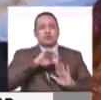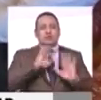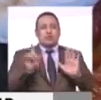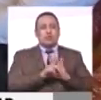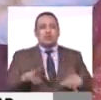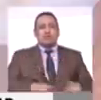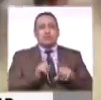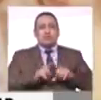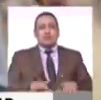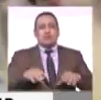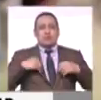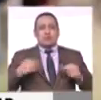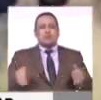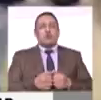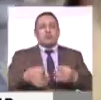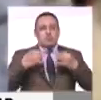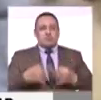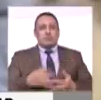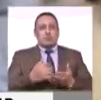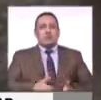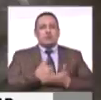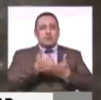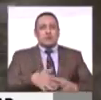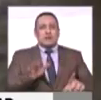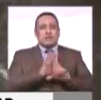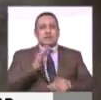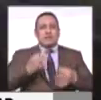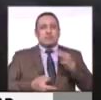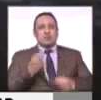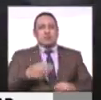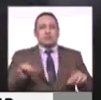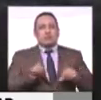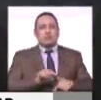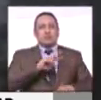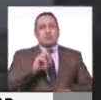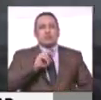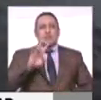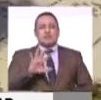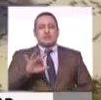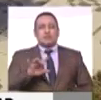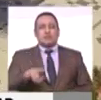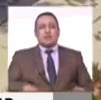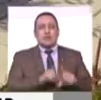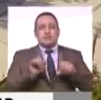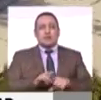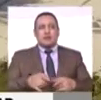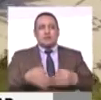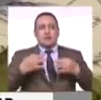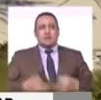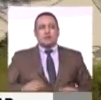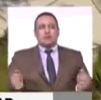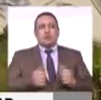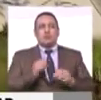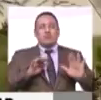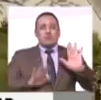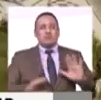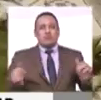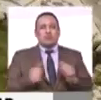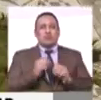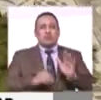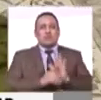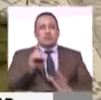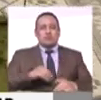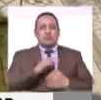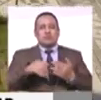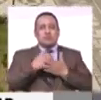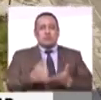sean considerados y beneficiados en la ley de presupuesto de 2025, reafirmando su compromiso con el desarrollo